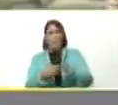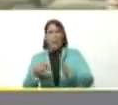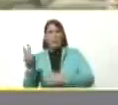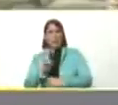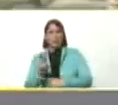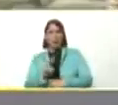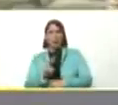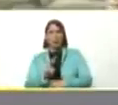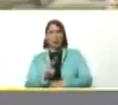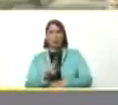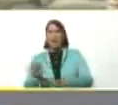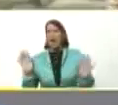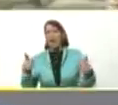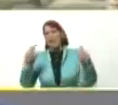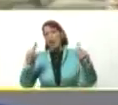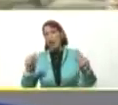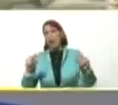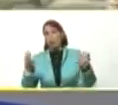Está barato, dame dos.